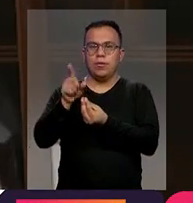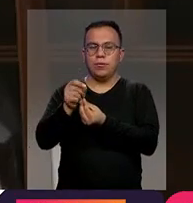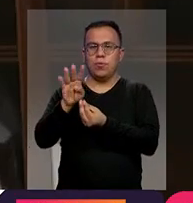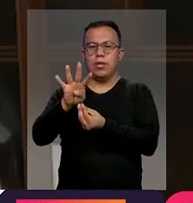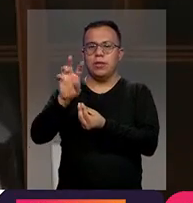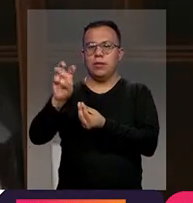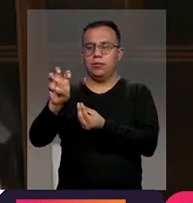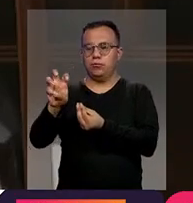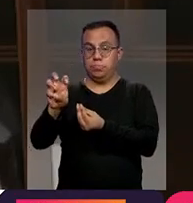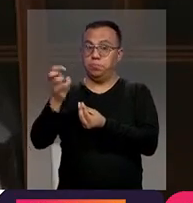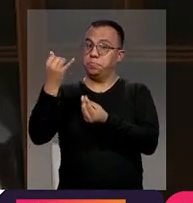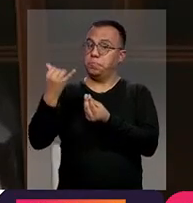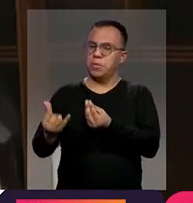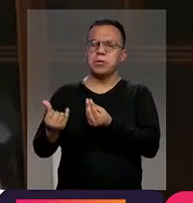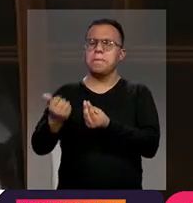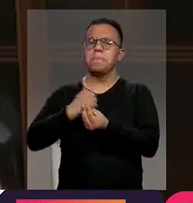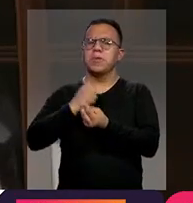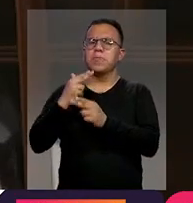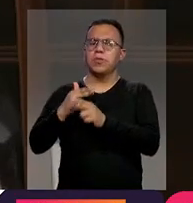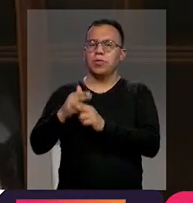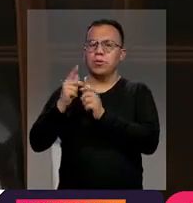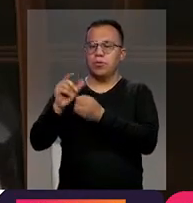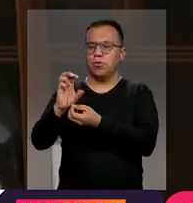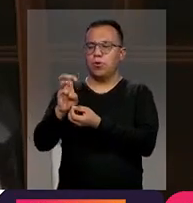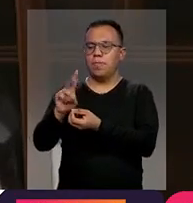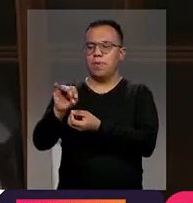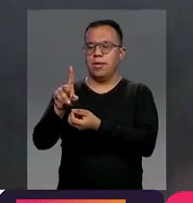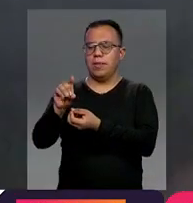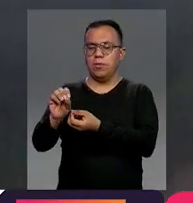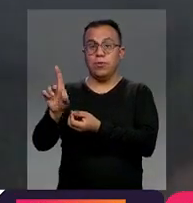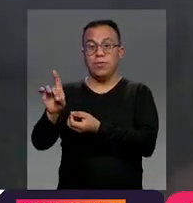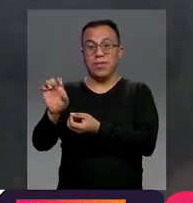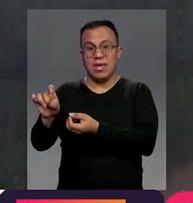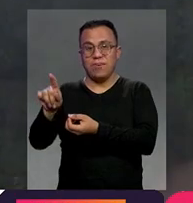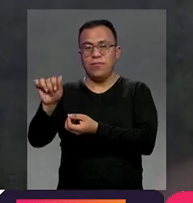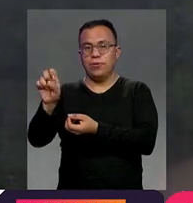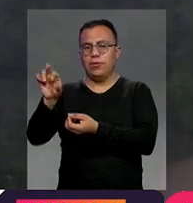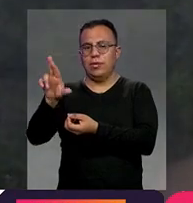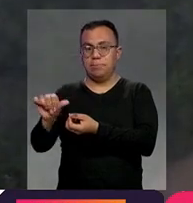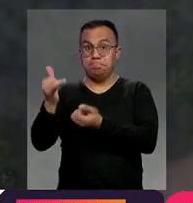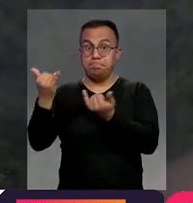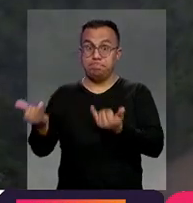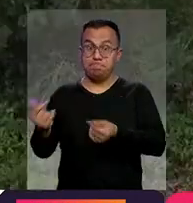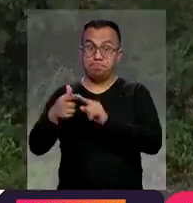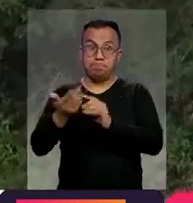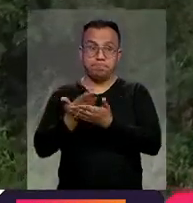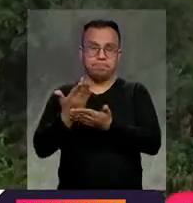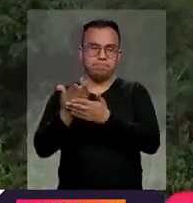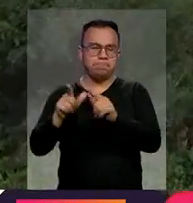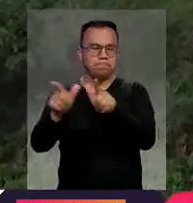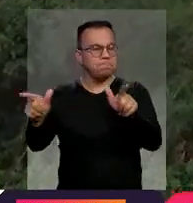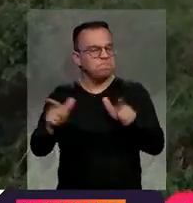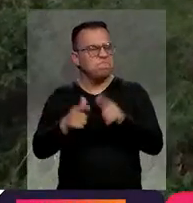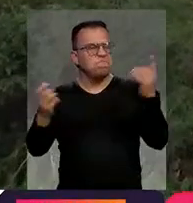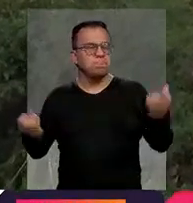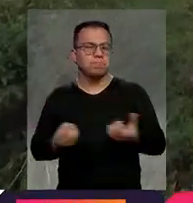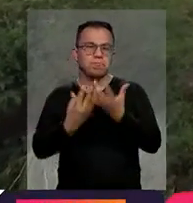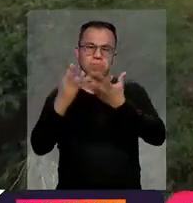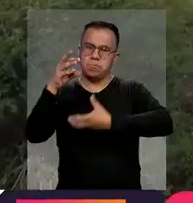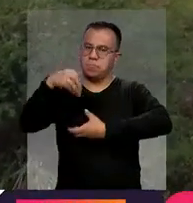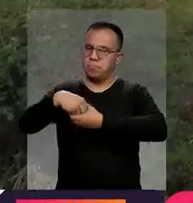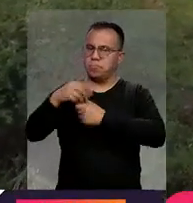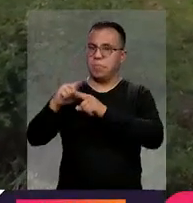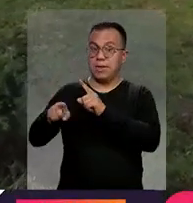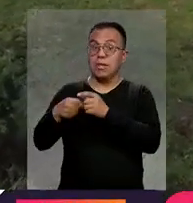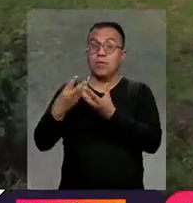48, autodenominados Comandos de Frontera. Sostuvo el alto oficial que en el lugar fueron dados de baja integrantes de